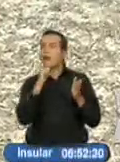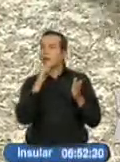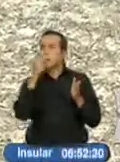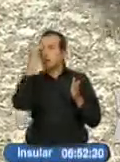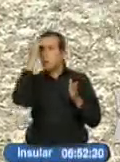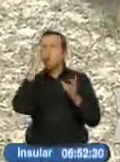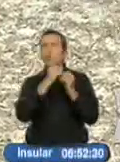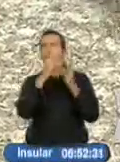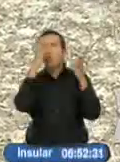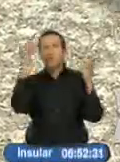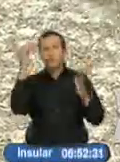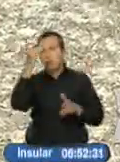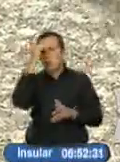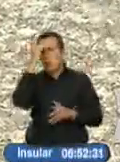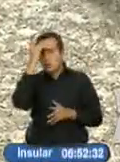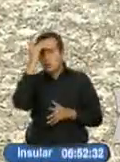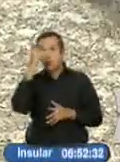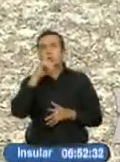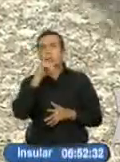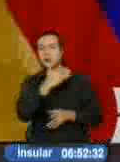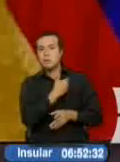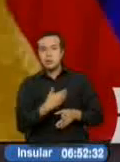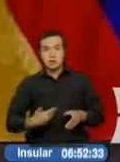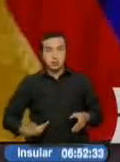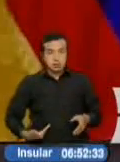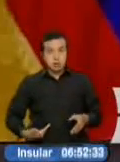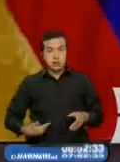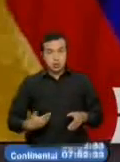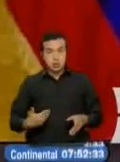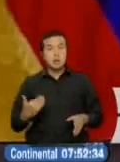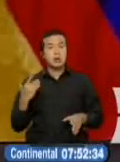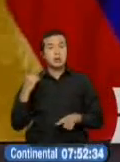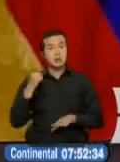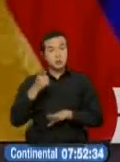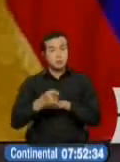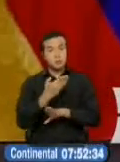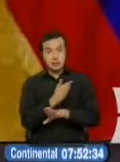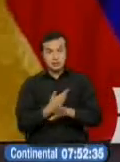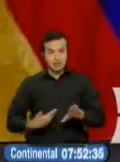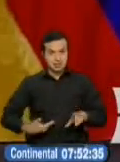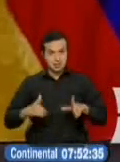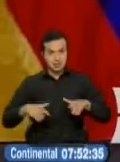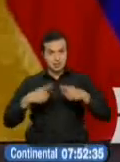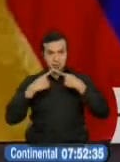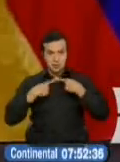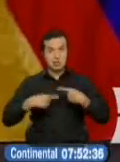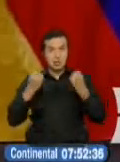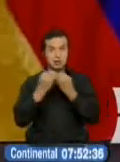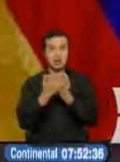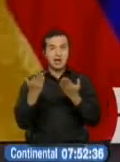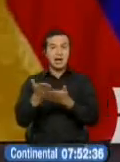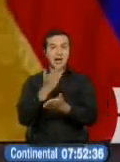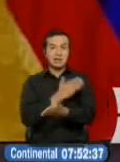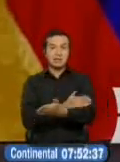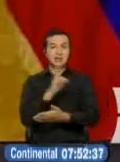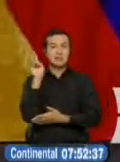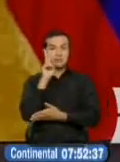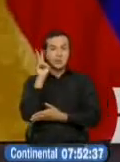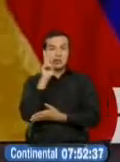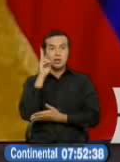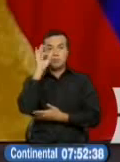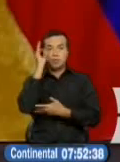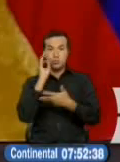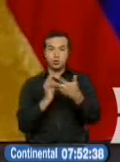la contratación de deuda pública por parte del gobierno anterior las expuso el presidente de la República, Lenín Moreno, el pasado viernes en el anuncio del envío de la